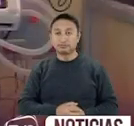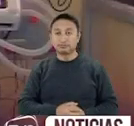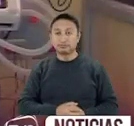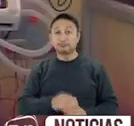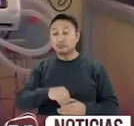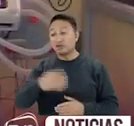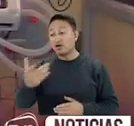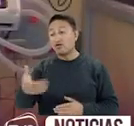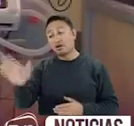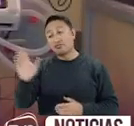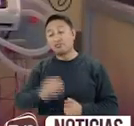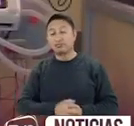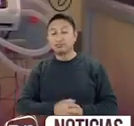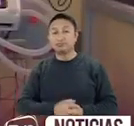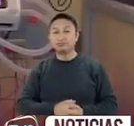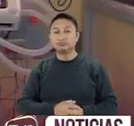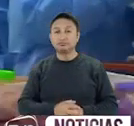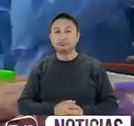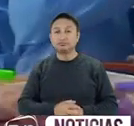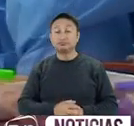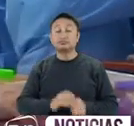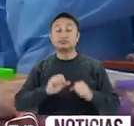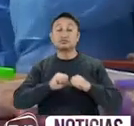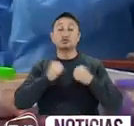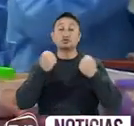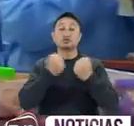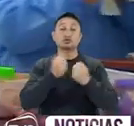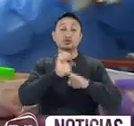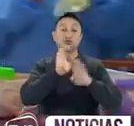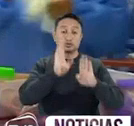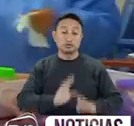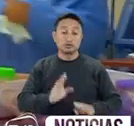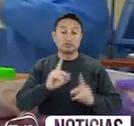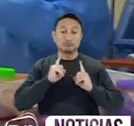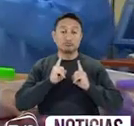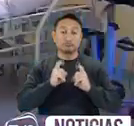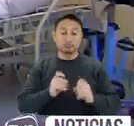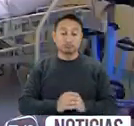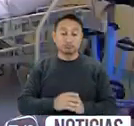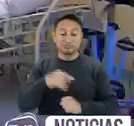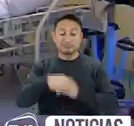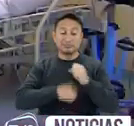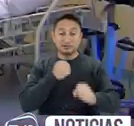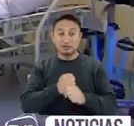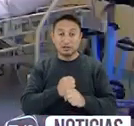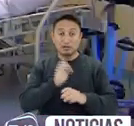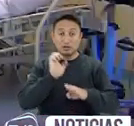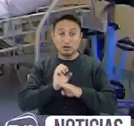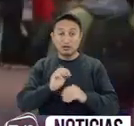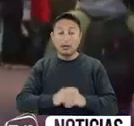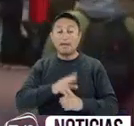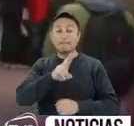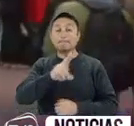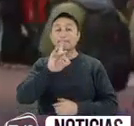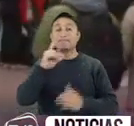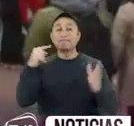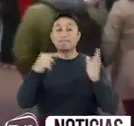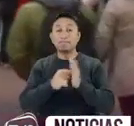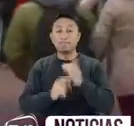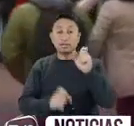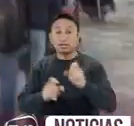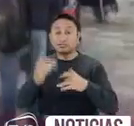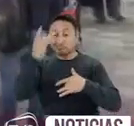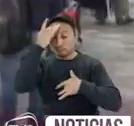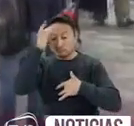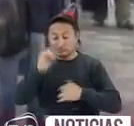fuera. Según la Sociedad Ecuatoriana de Oncología, cada año en Ecuador cerca de 28.000 personas son diagnosticadas con cáncer y